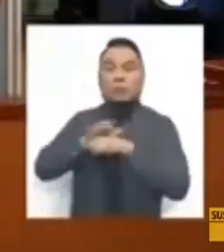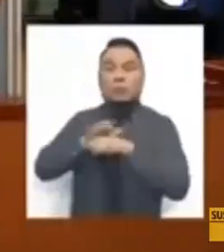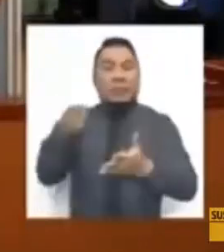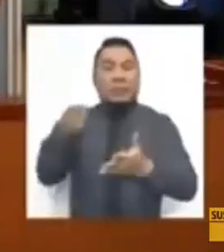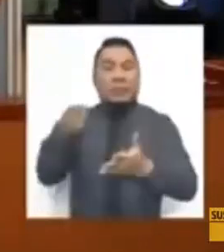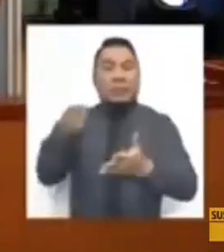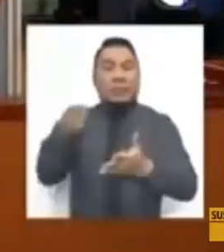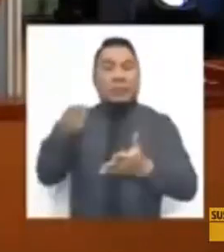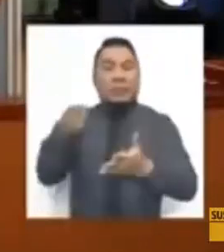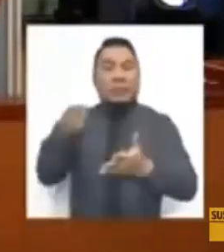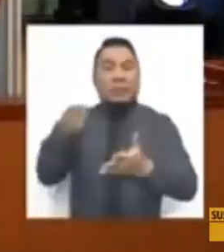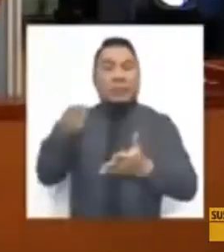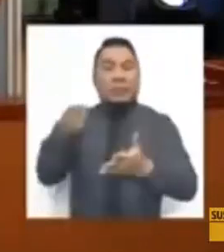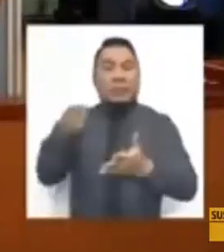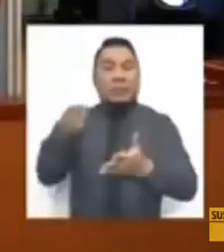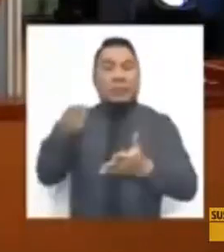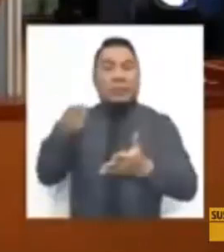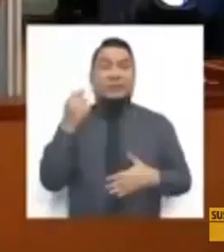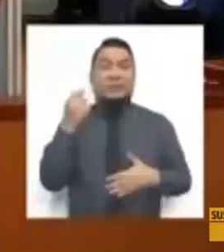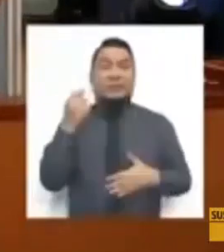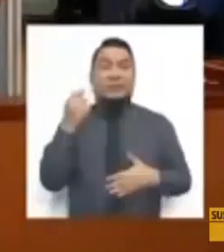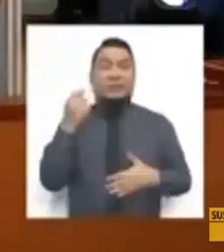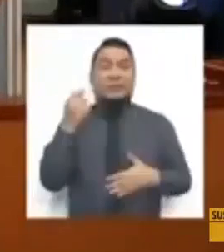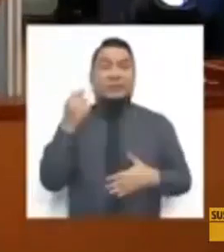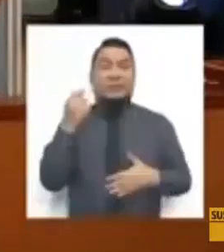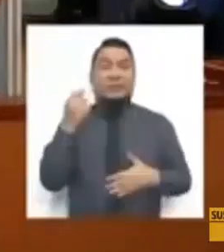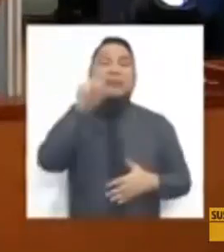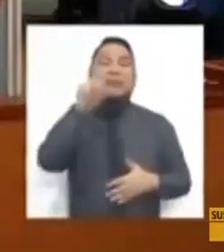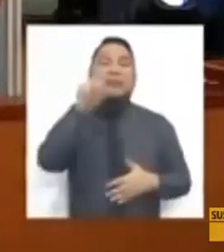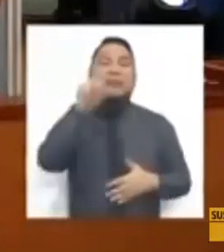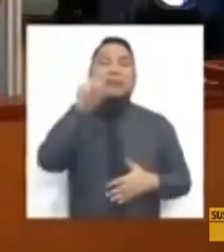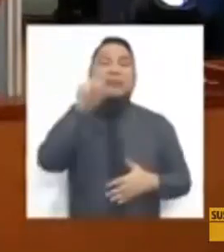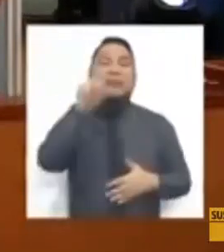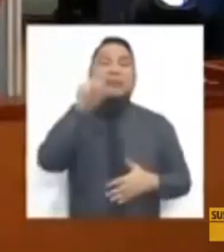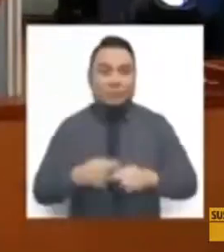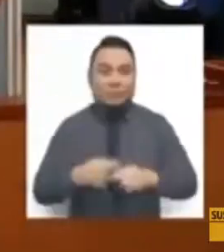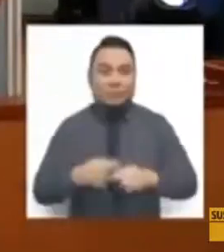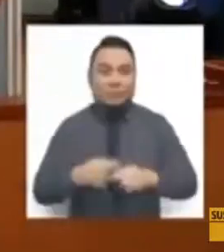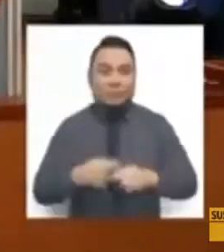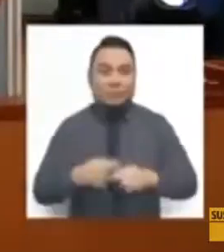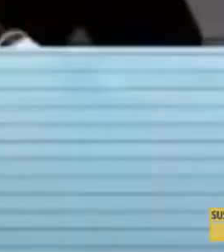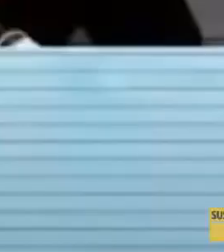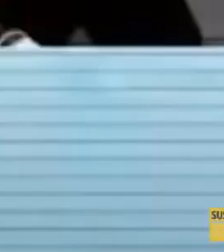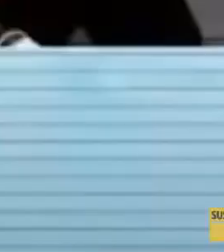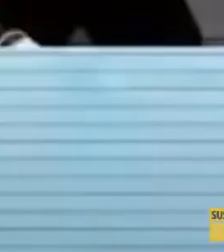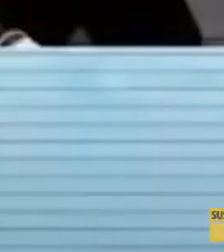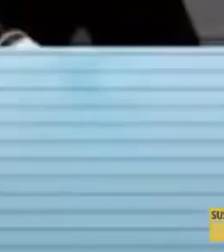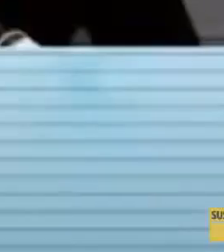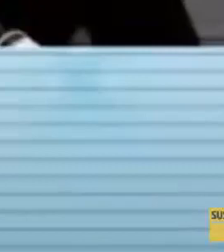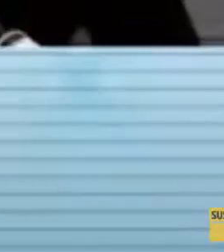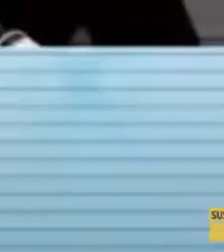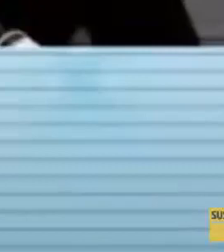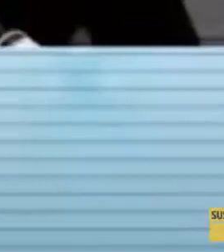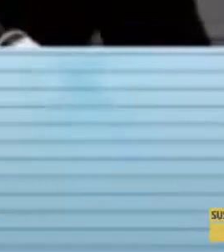debate presidencial de segunda vuelta 2021. Son las 7 y 15 ya,